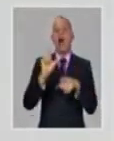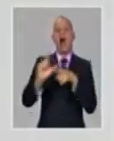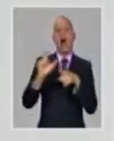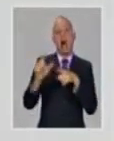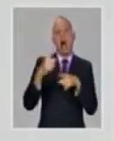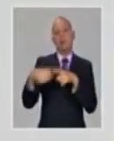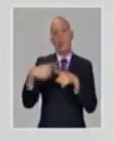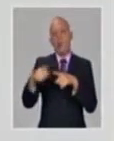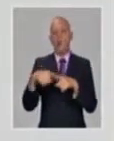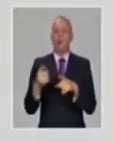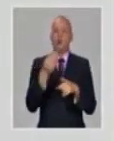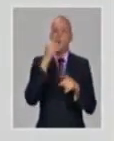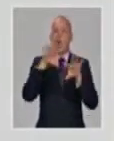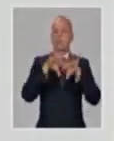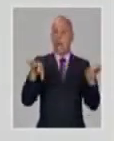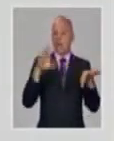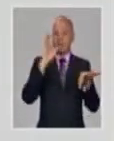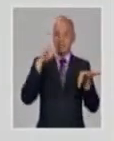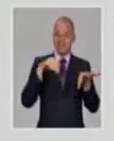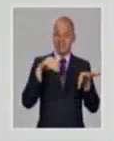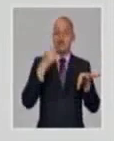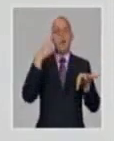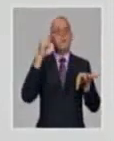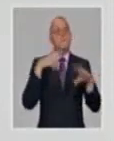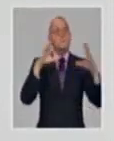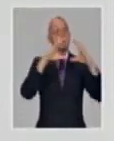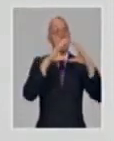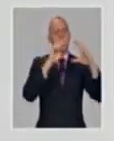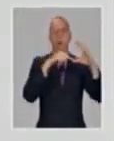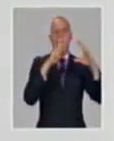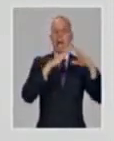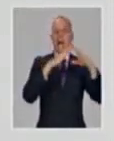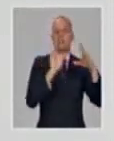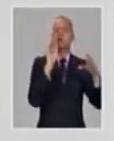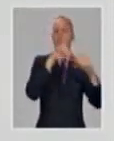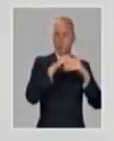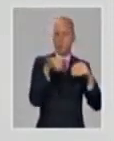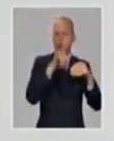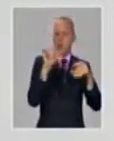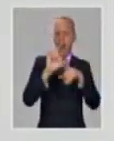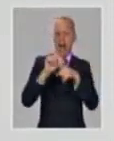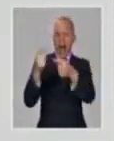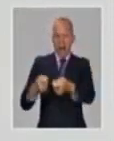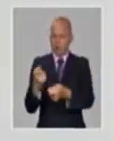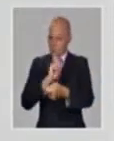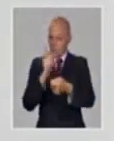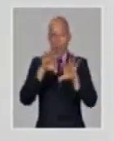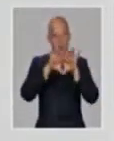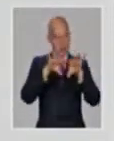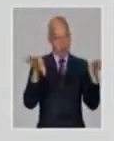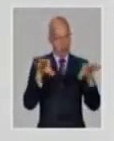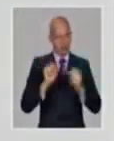del servicio eléctrico, como se puede mostrar ahí, y que prácticamente es un